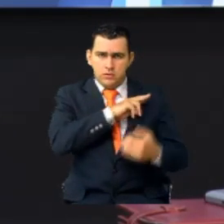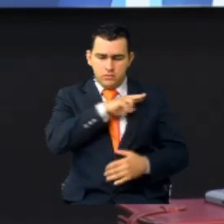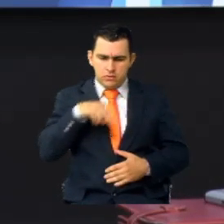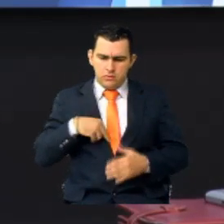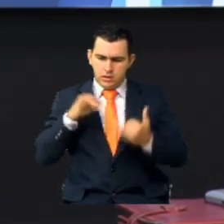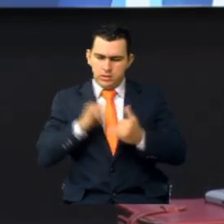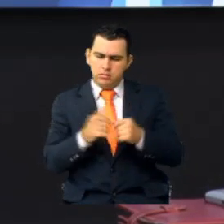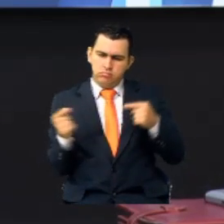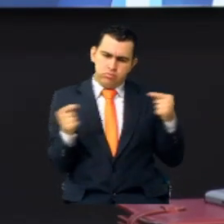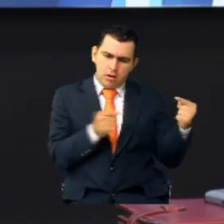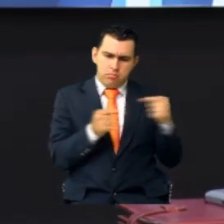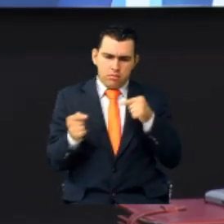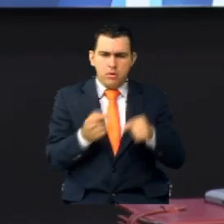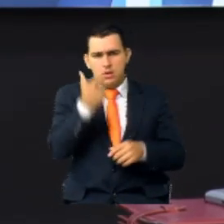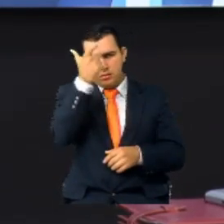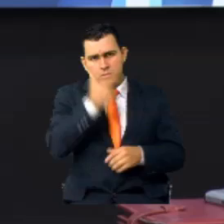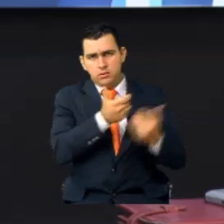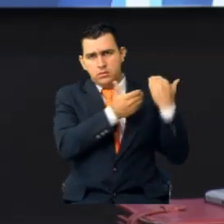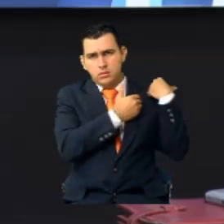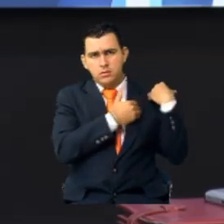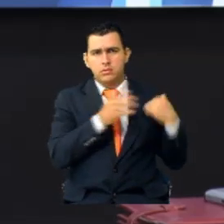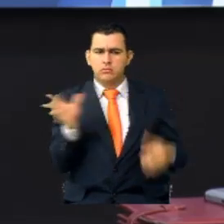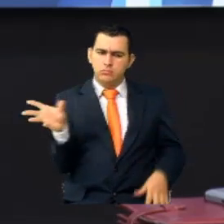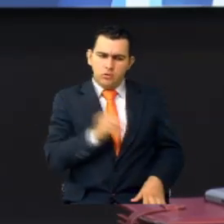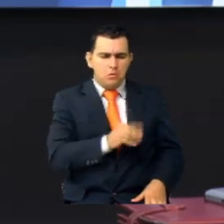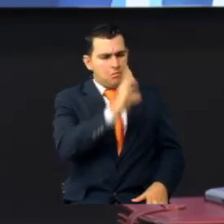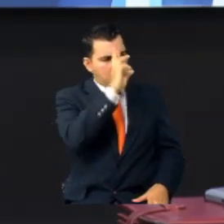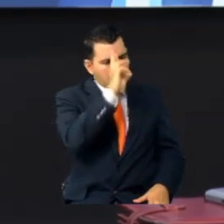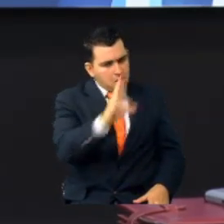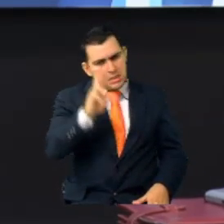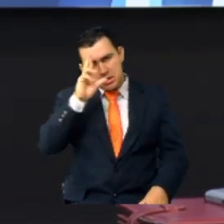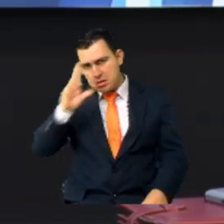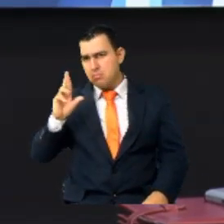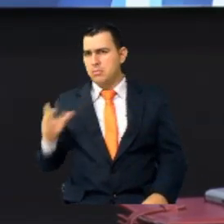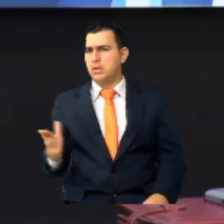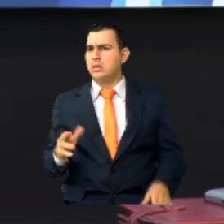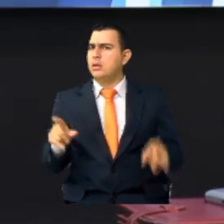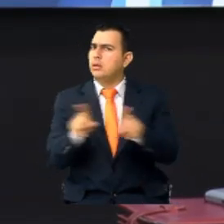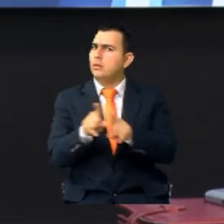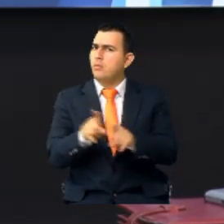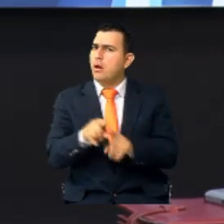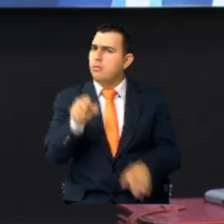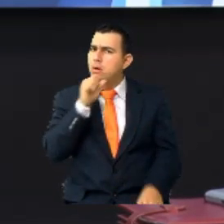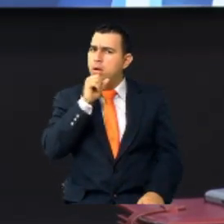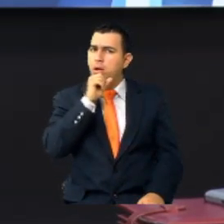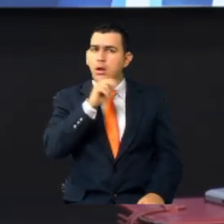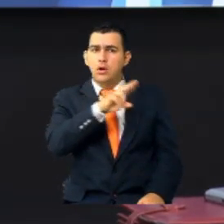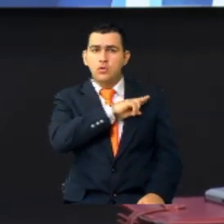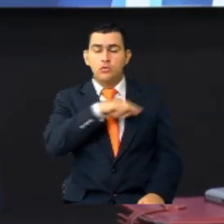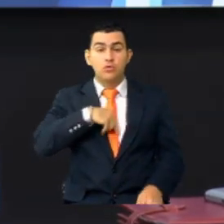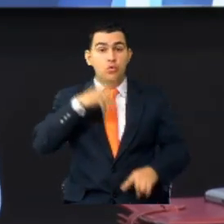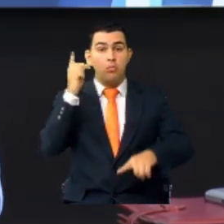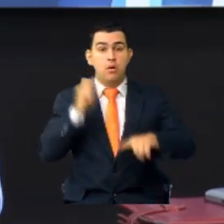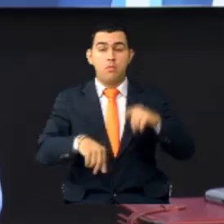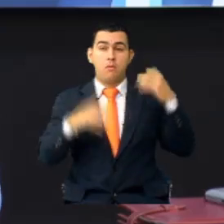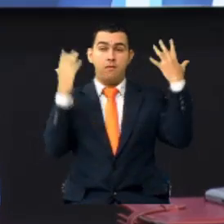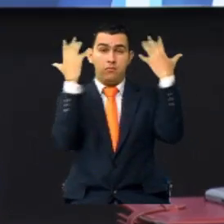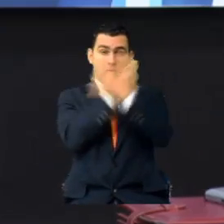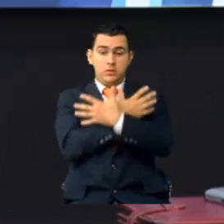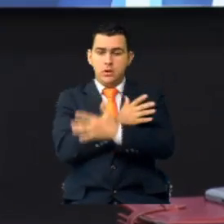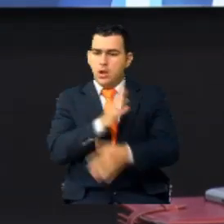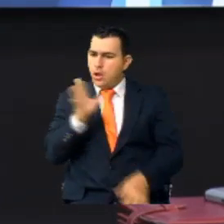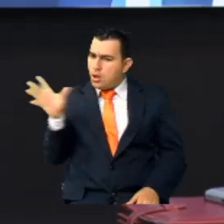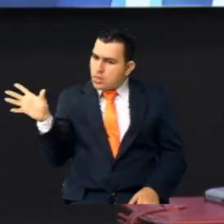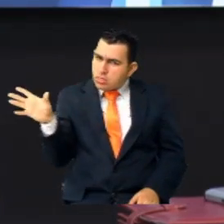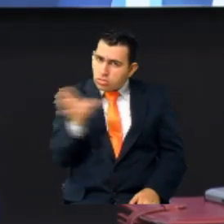aquí con cada uno de los candidatos, que nos hemos respetado. Es el llamado a la ciudad. No podemos dejarnos confundir. Aquí todos los candidatos le estamos